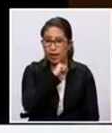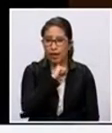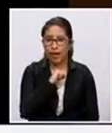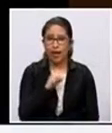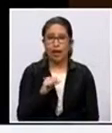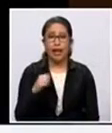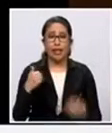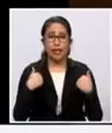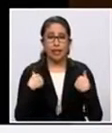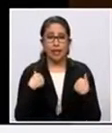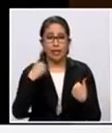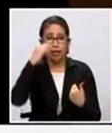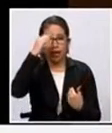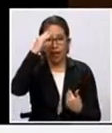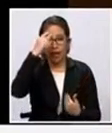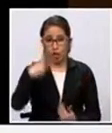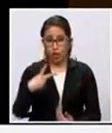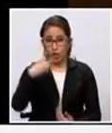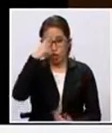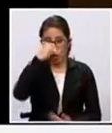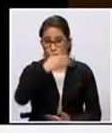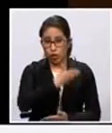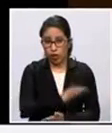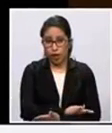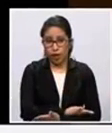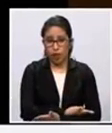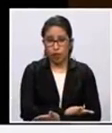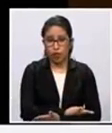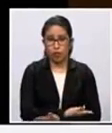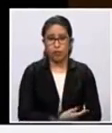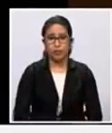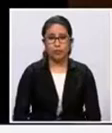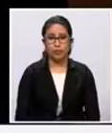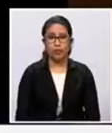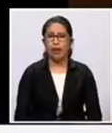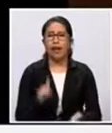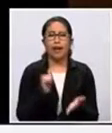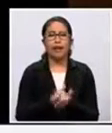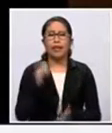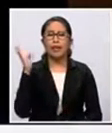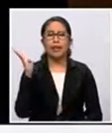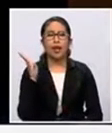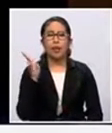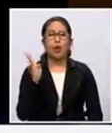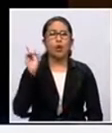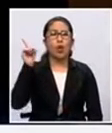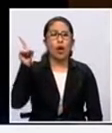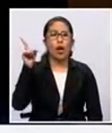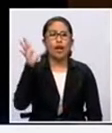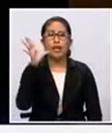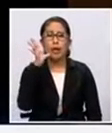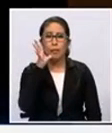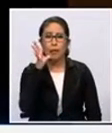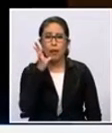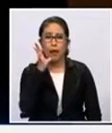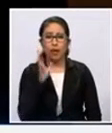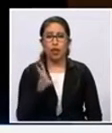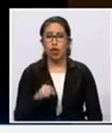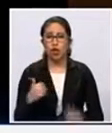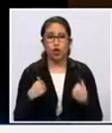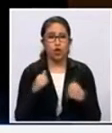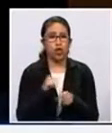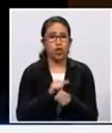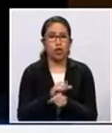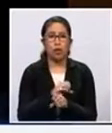dos niños, uno de 9 meses, la otra de 3 años. ¿Qué bono beneficia para que cobre lo antes